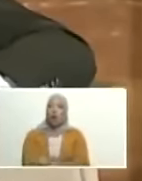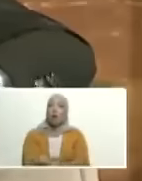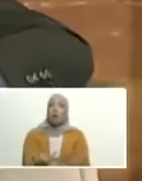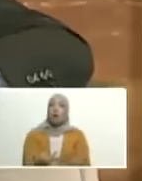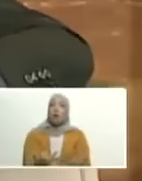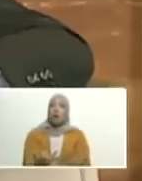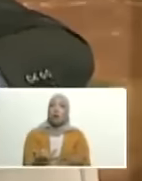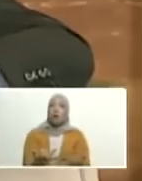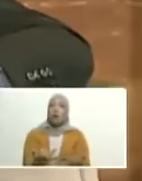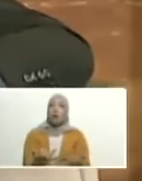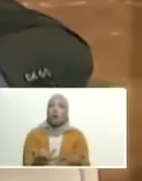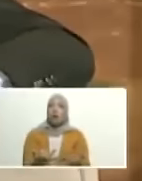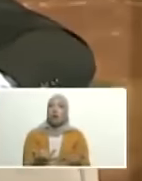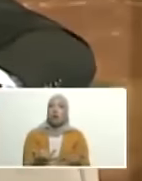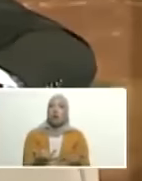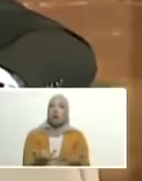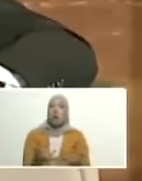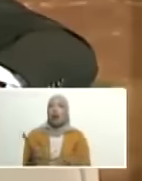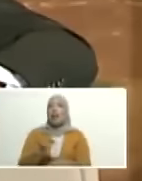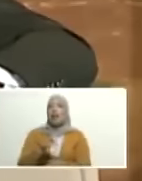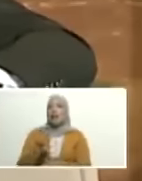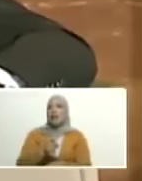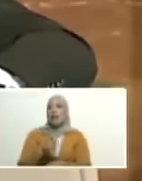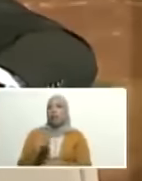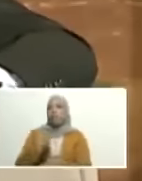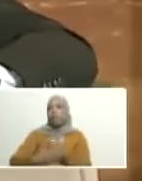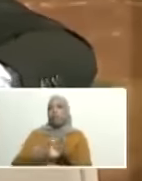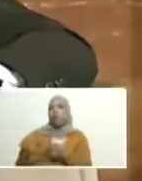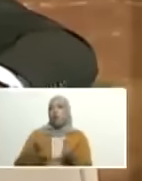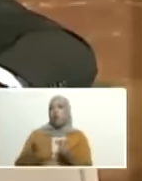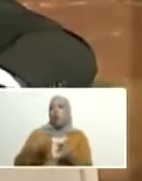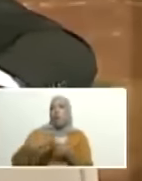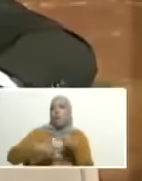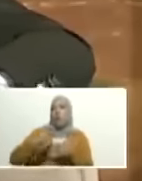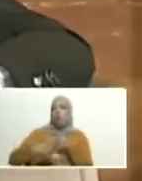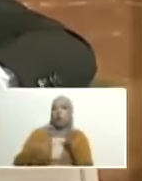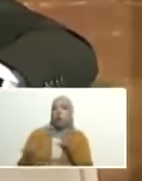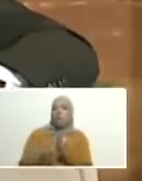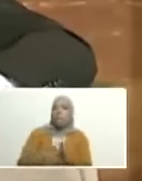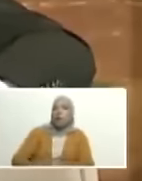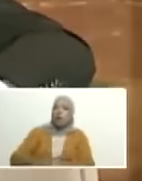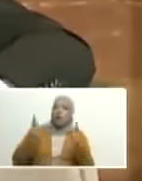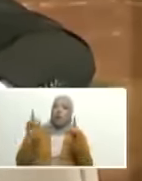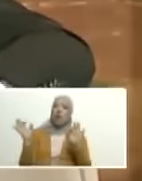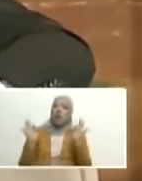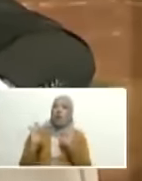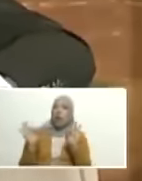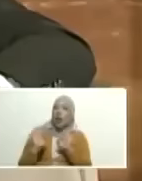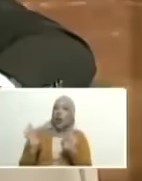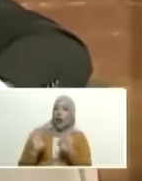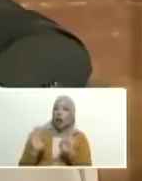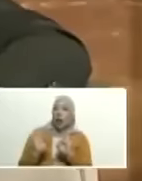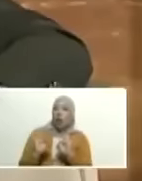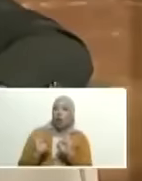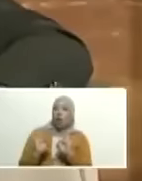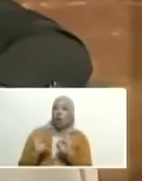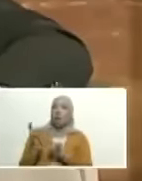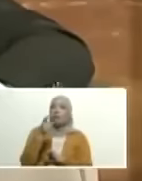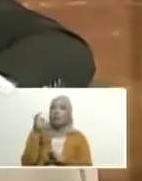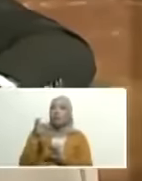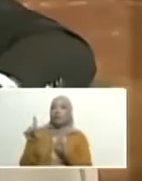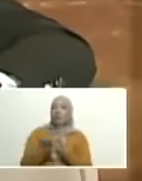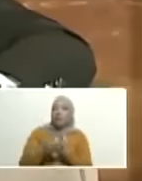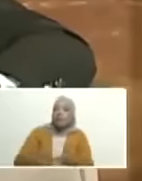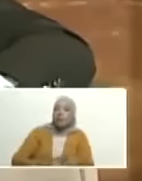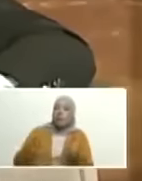que no hubiera necesidad de estar produciendo licencia, que no hubiera necesidad de estar